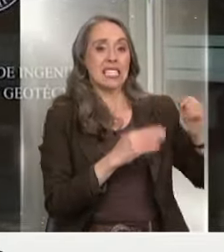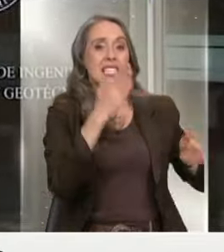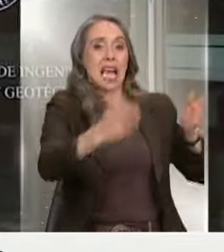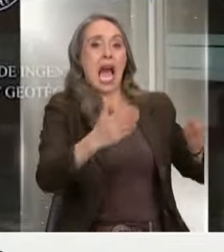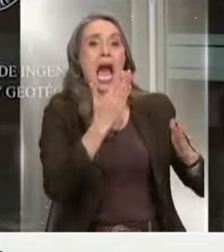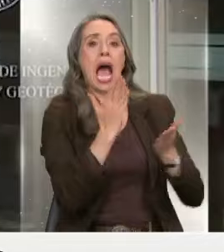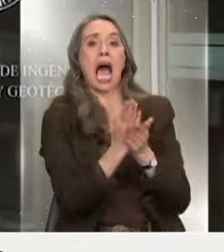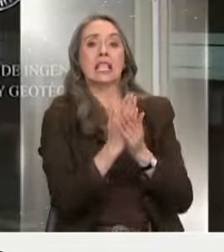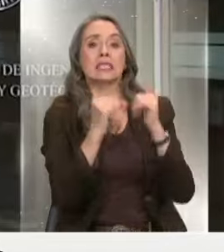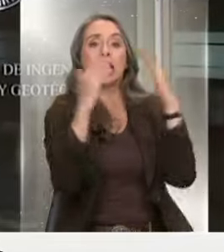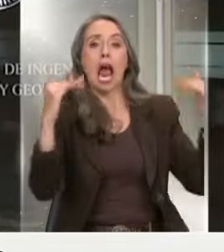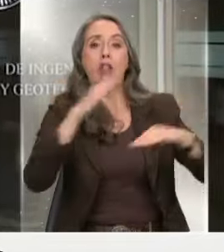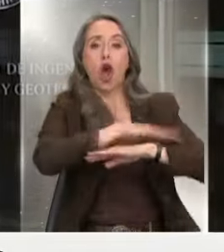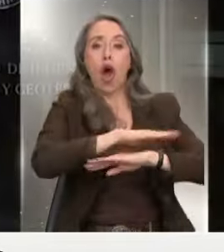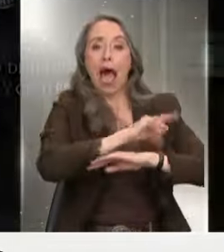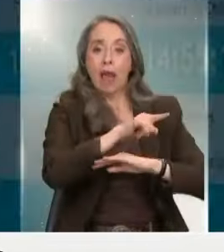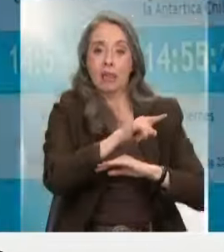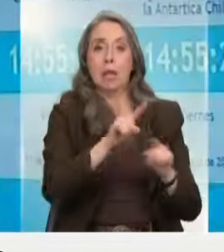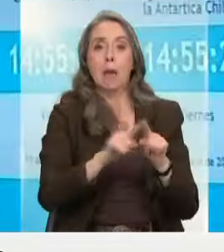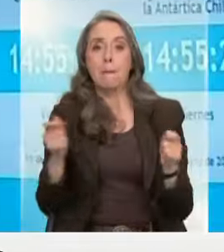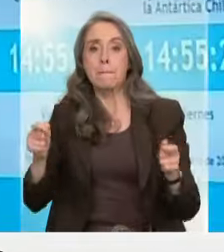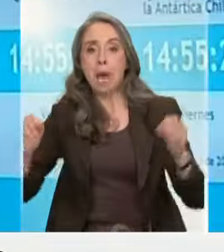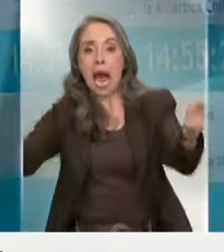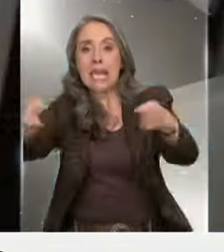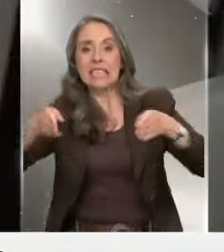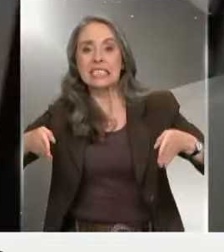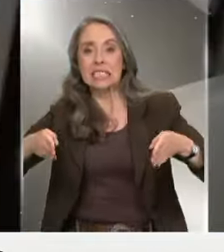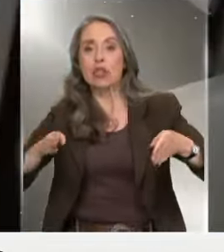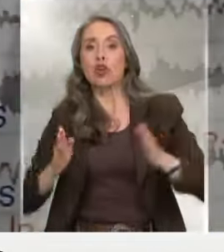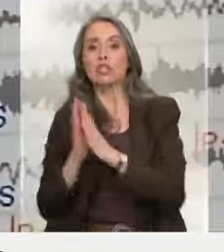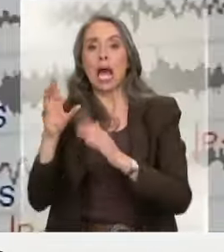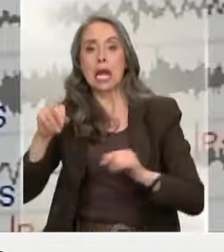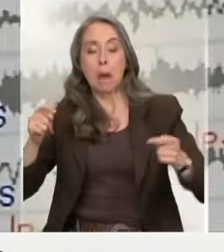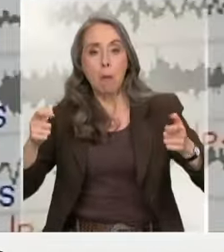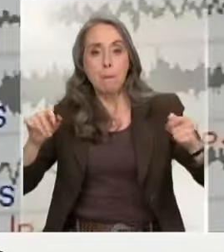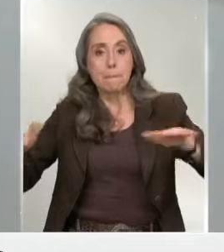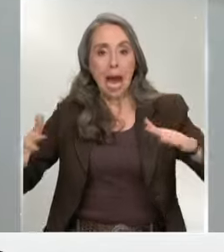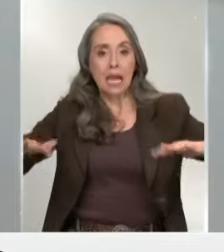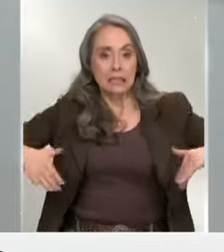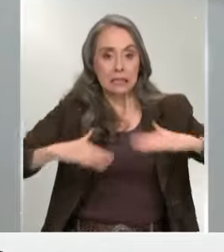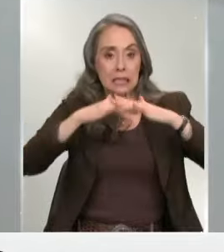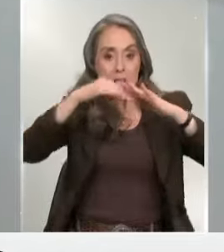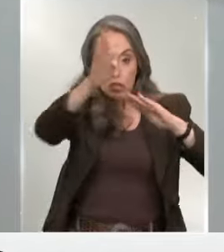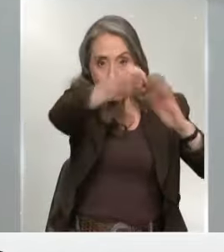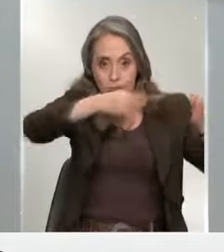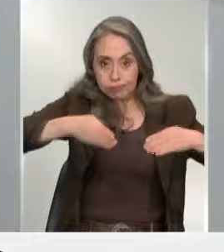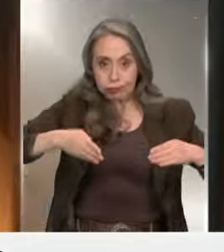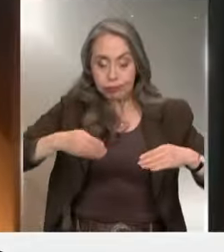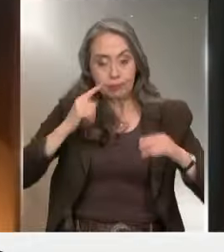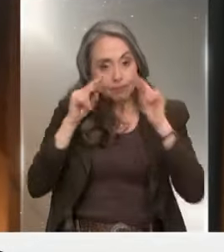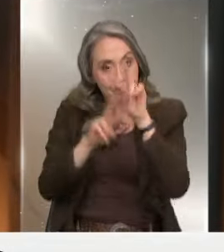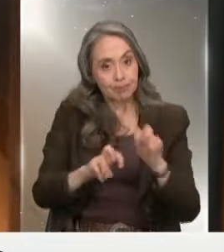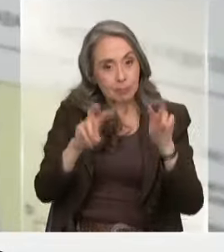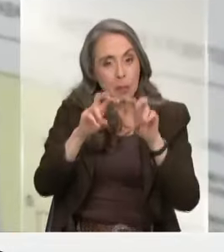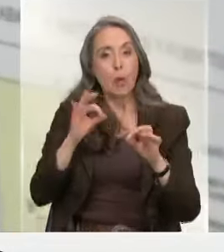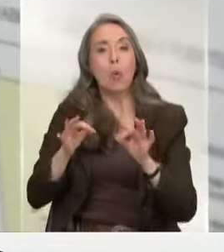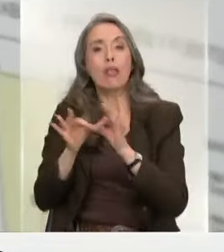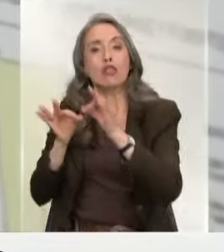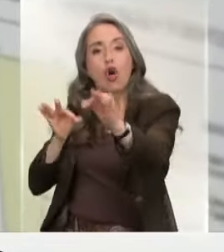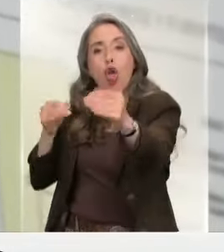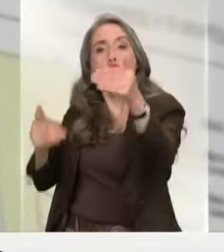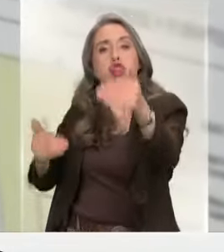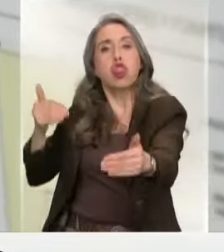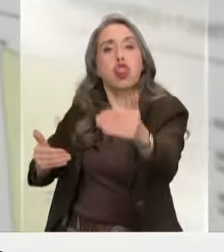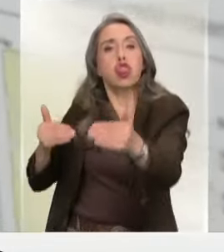tiene características muy similares a la falla San Ramón. Por ahora siguen las investigaciones que se concentran en delimitar con exactitud